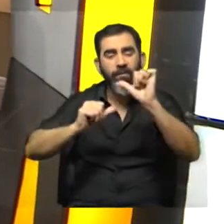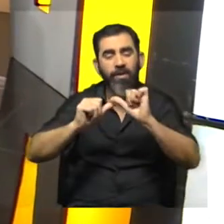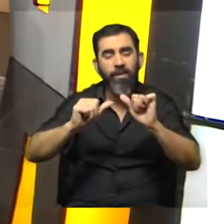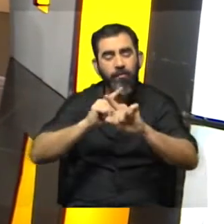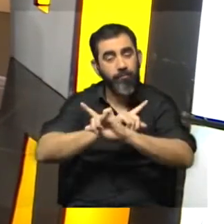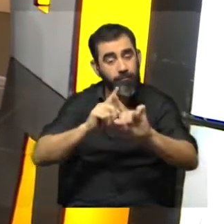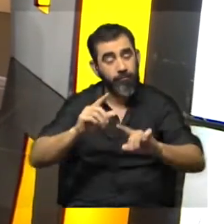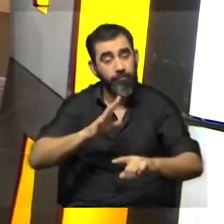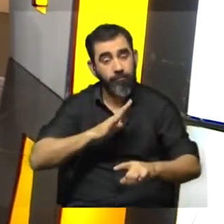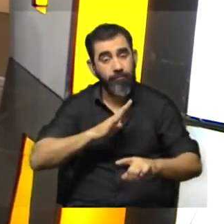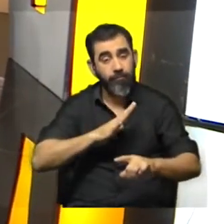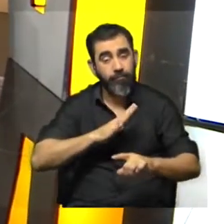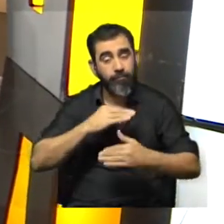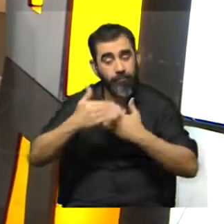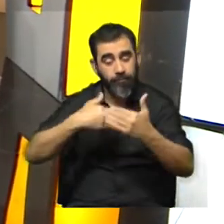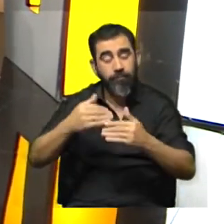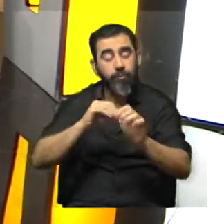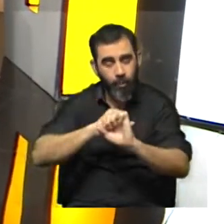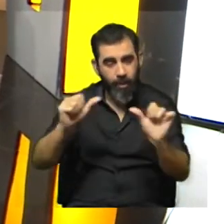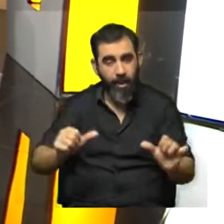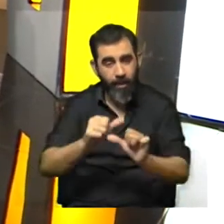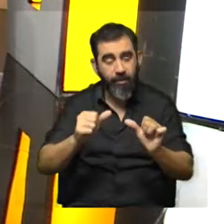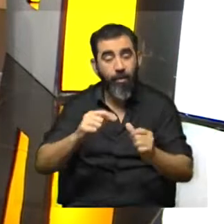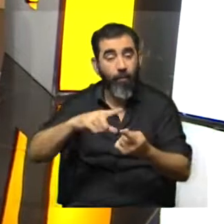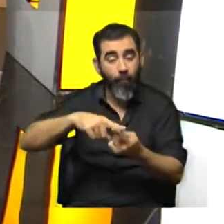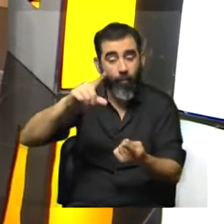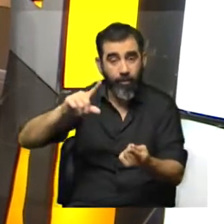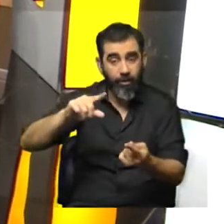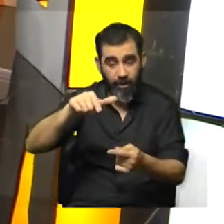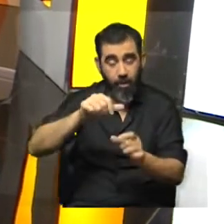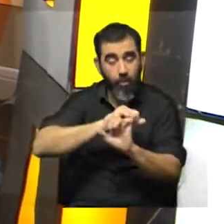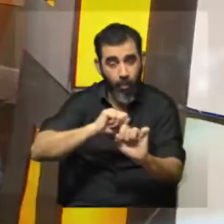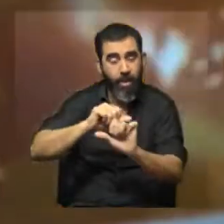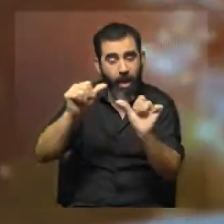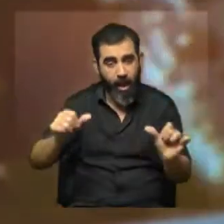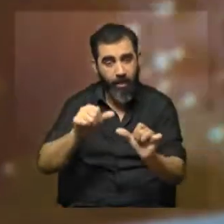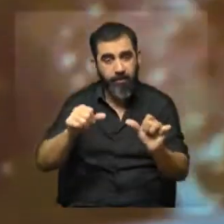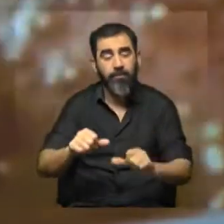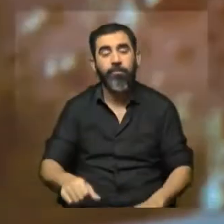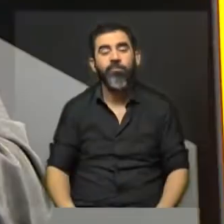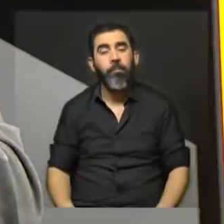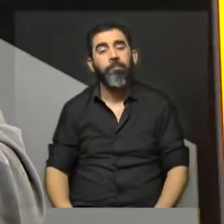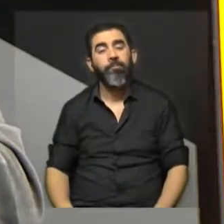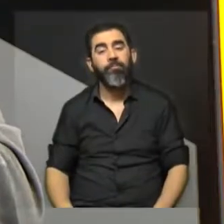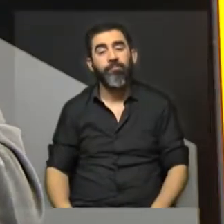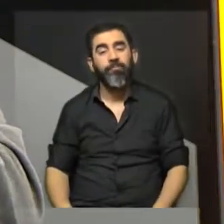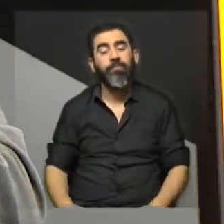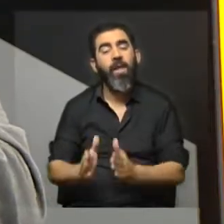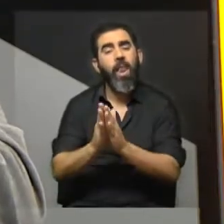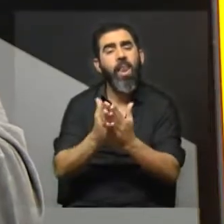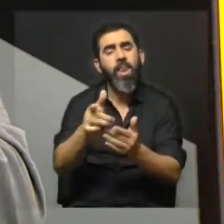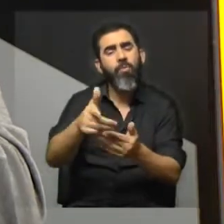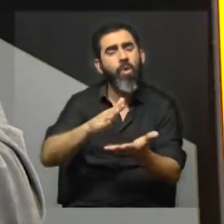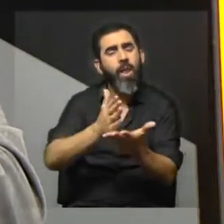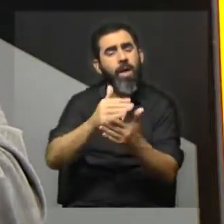fue pasteurizada puedes generar. O sea, a partir de una botella, si no es pasteurizada, puedes generar ese SCOBY también. En el libro que tenemos arriba